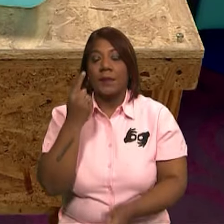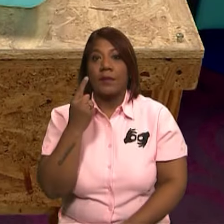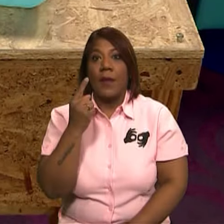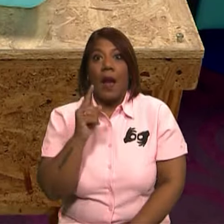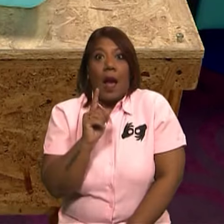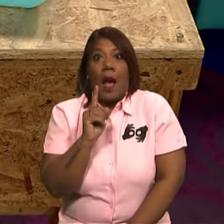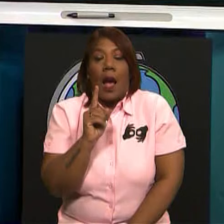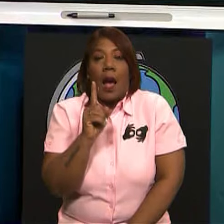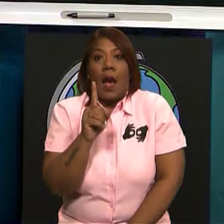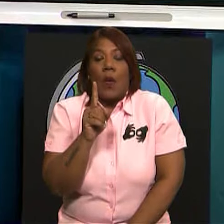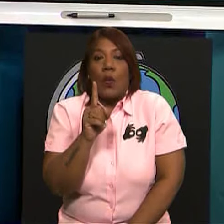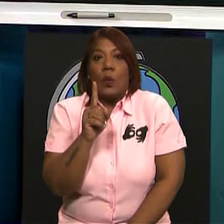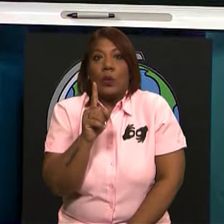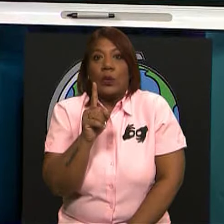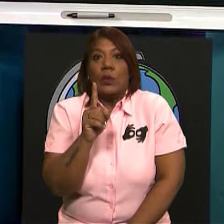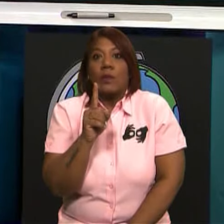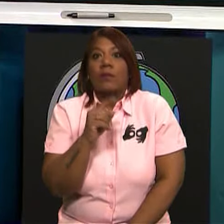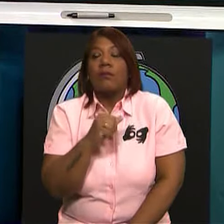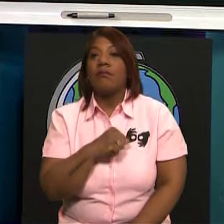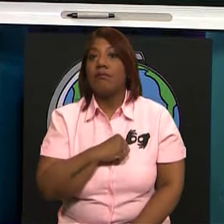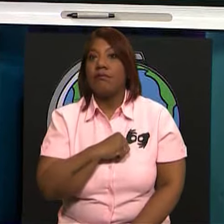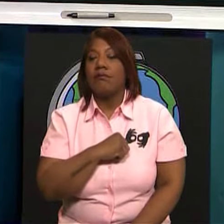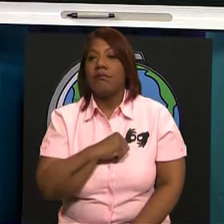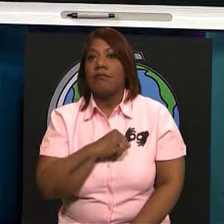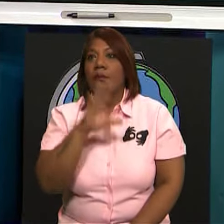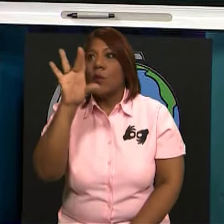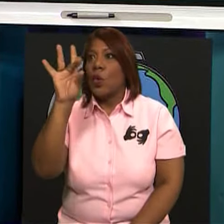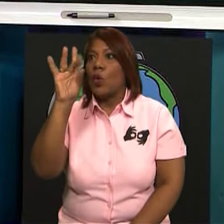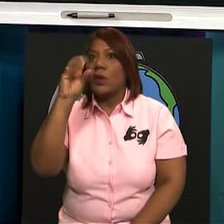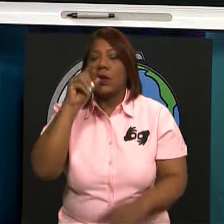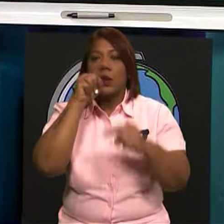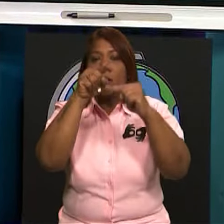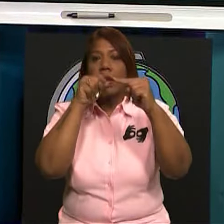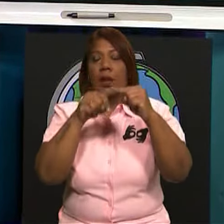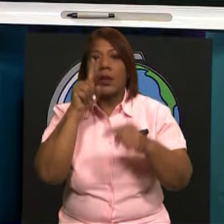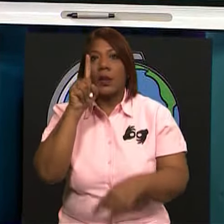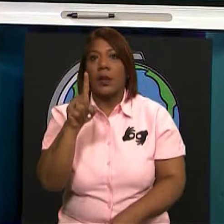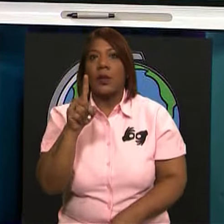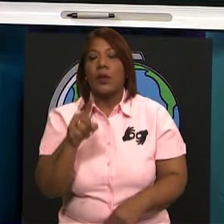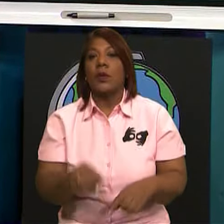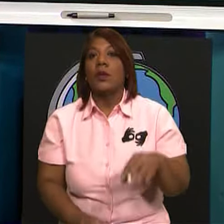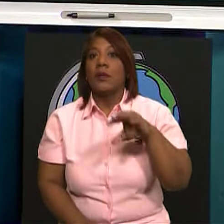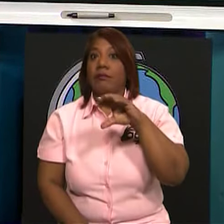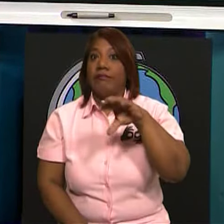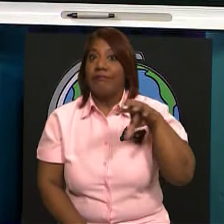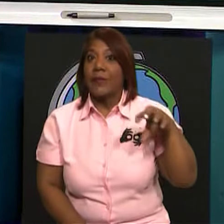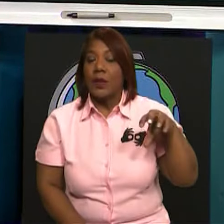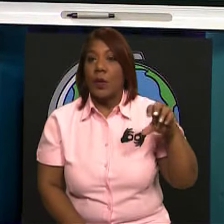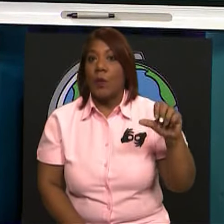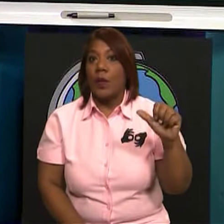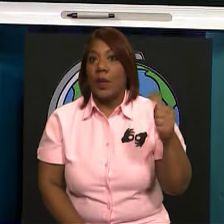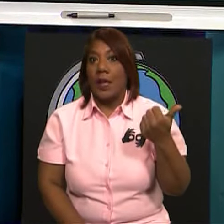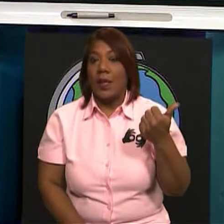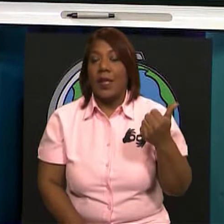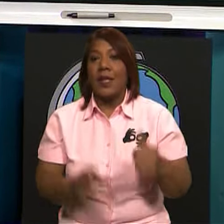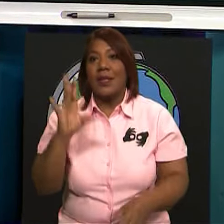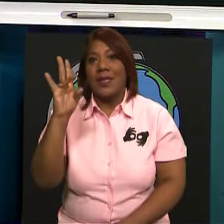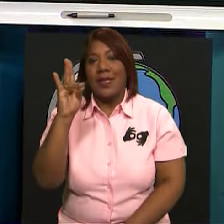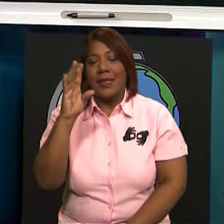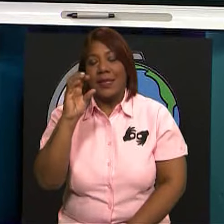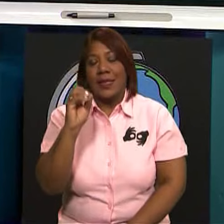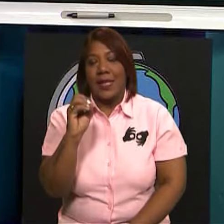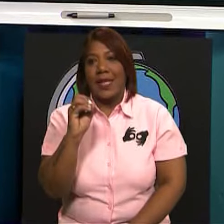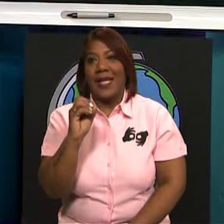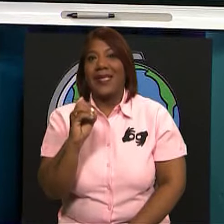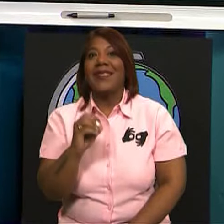1, 80 entre 1. ¿Cómo podemos hacerlo? Excelente, en 10 y 70. Muy